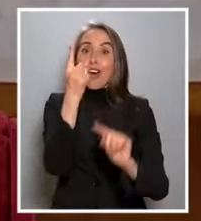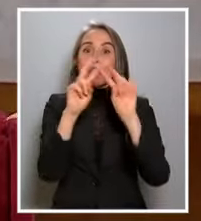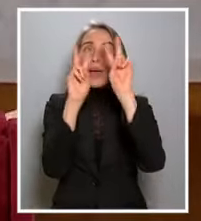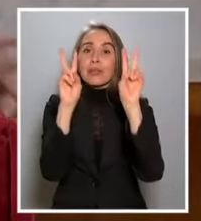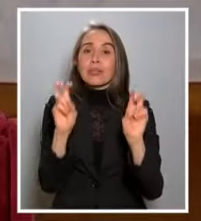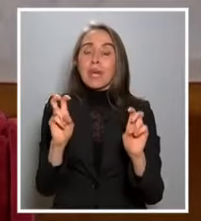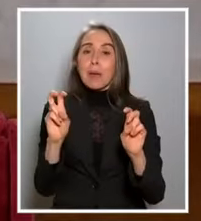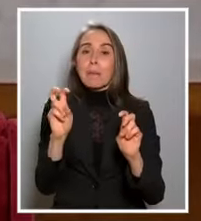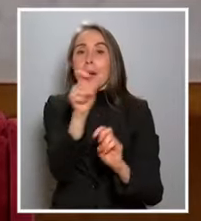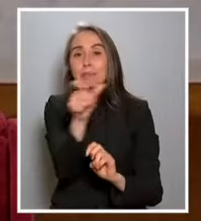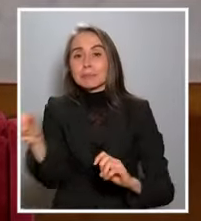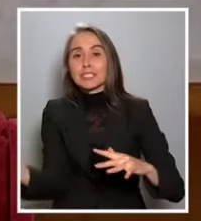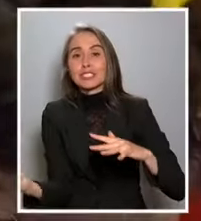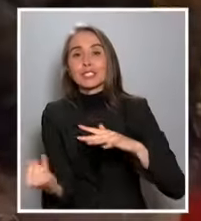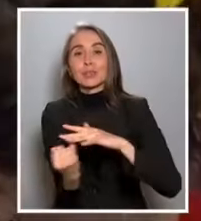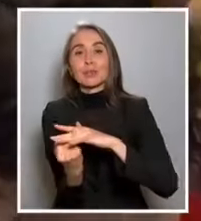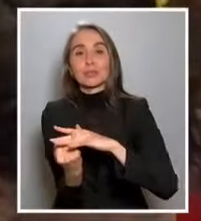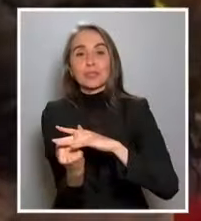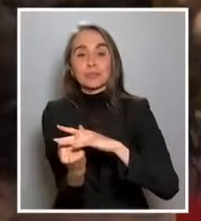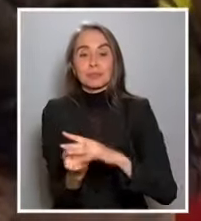Materia de inclusión.